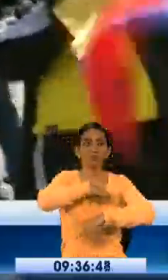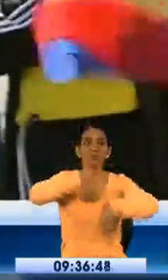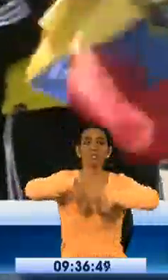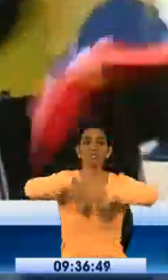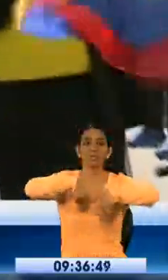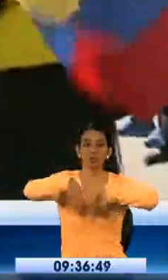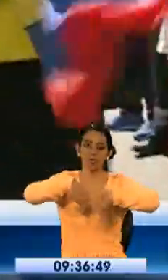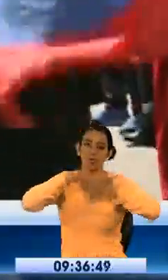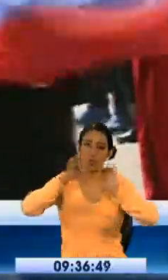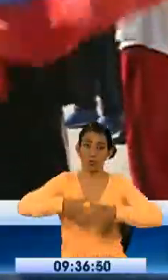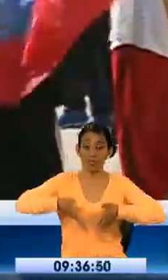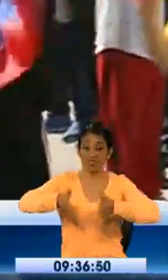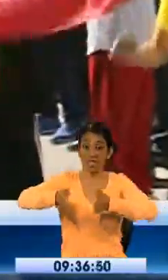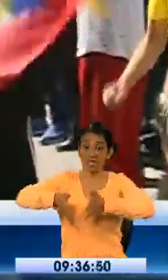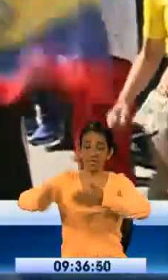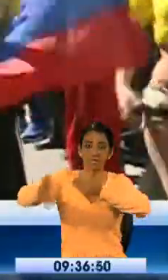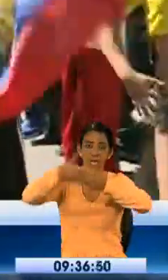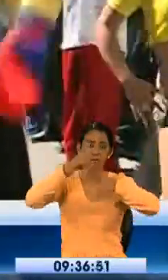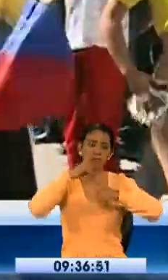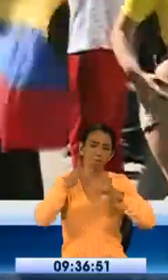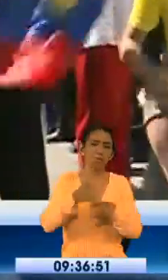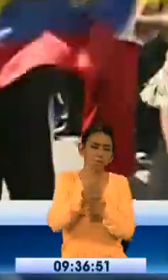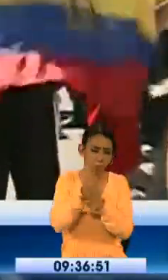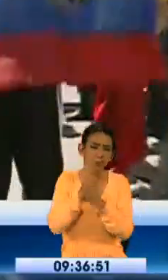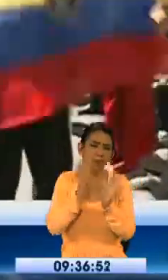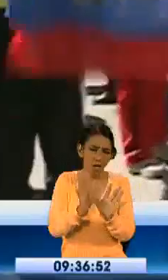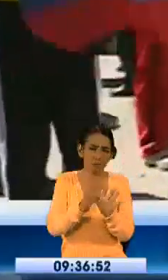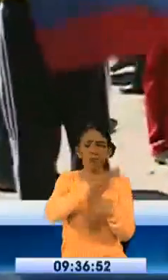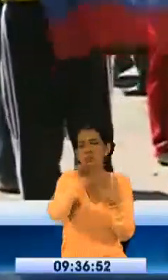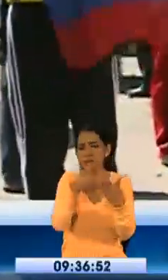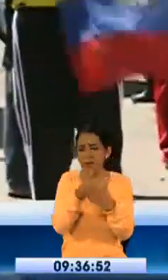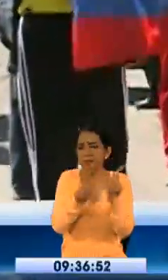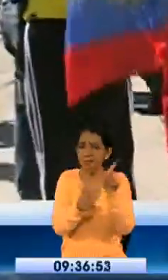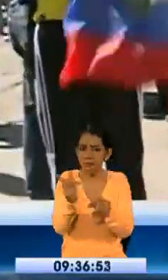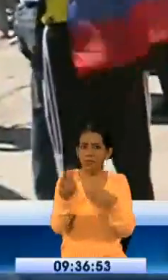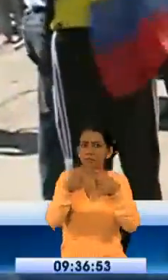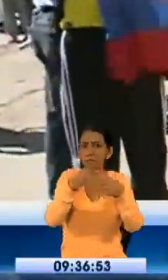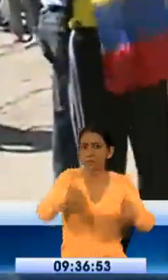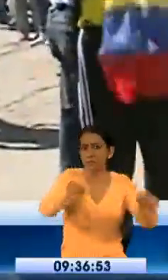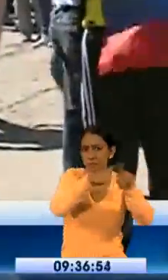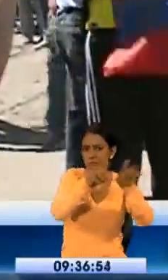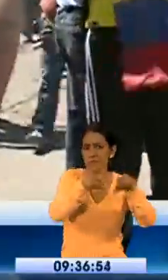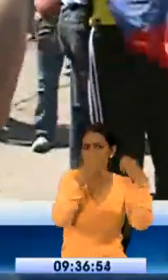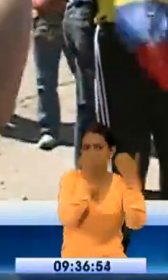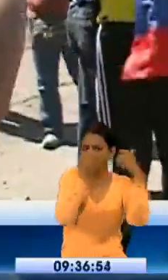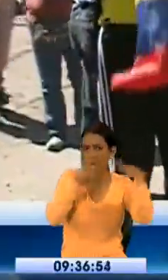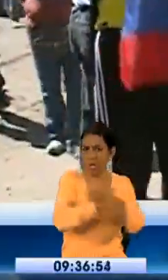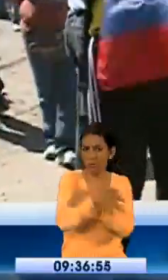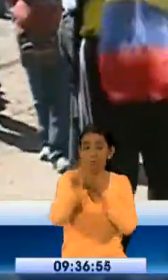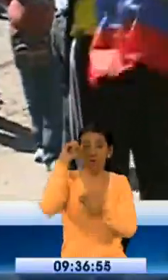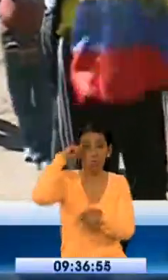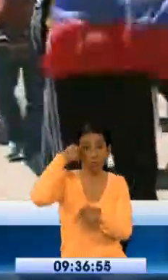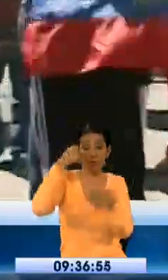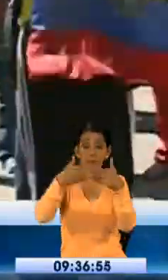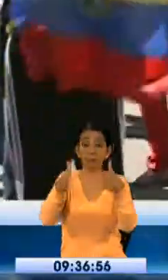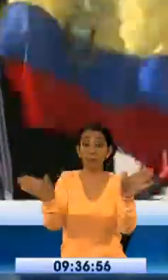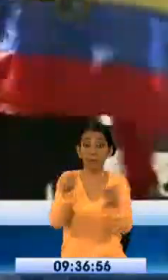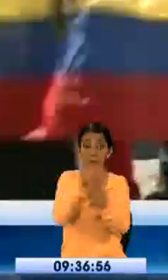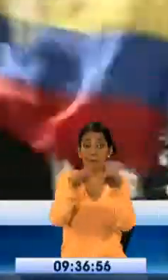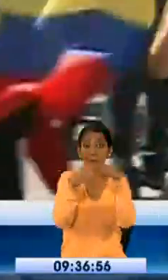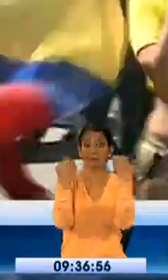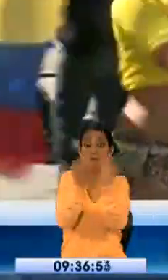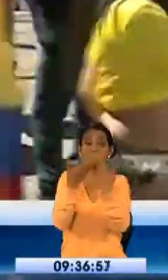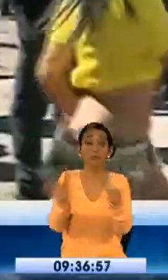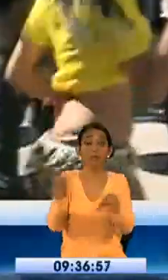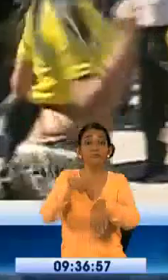para cerrar las vías con el objetivo de precautelar la seguridad de todos los asistentes, pues hay que recordarle a la ciudadanía que las puertas del escenario deportivo se